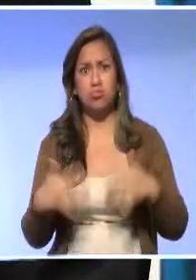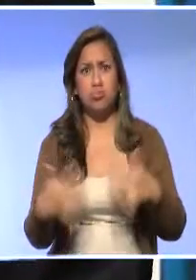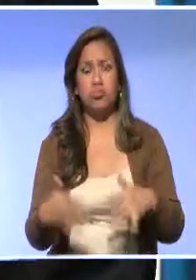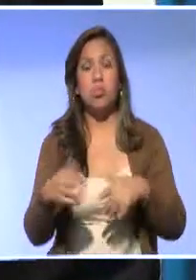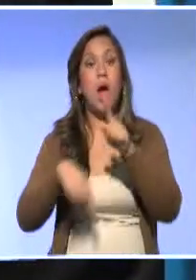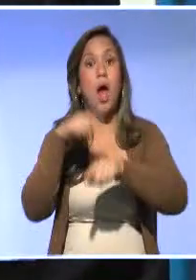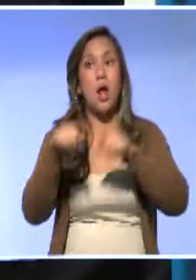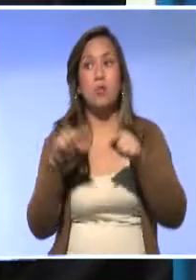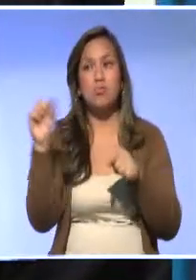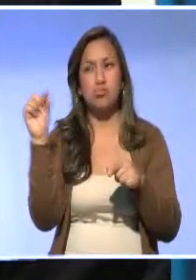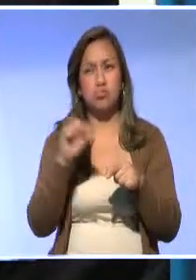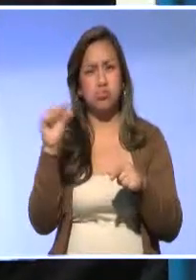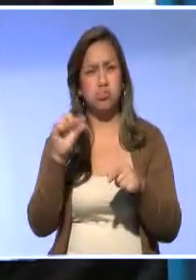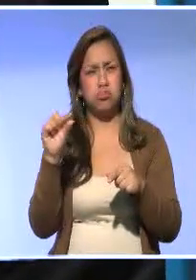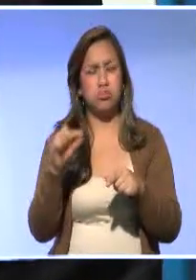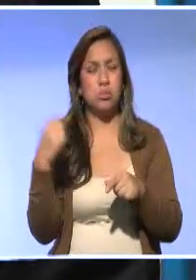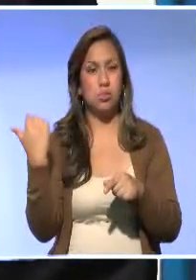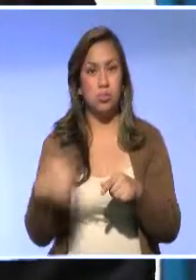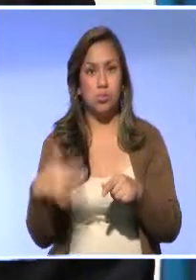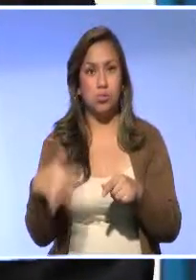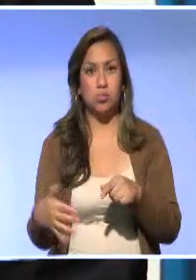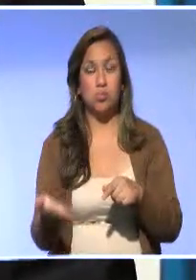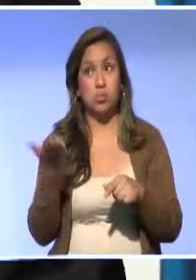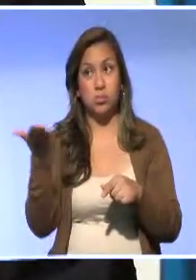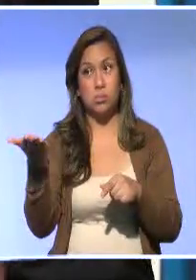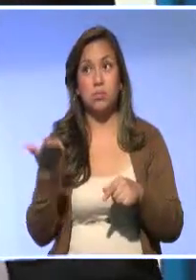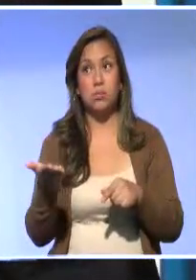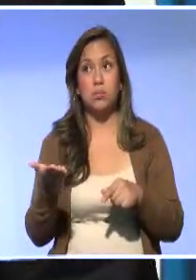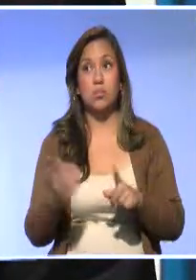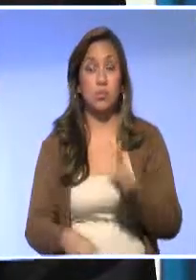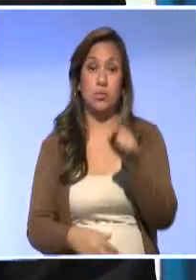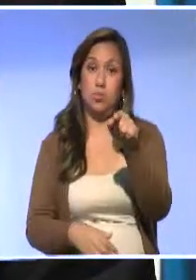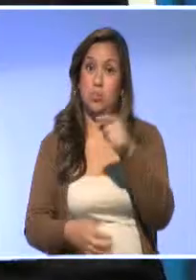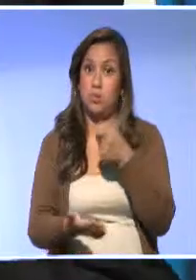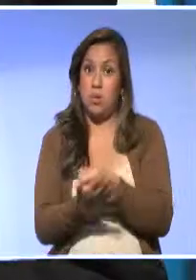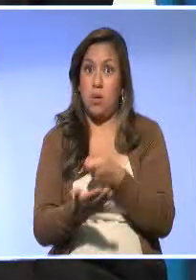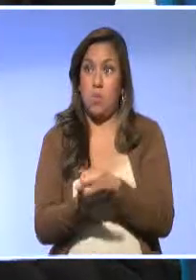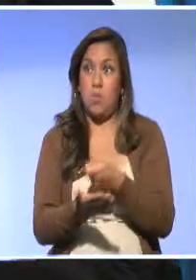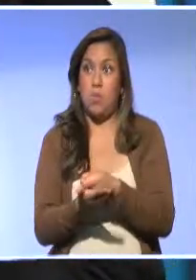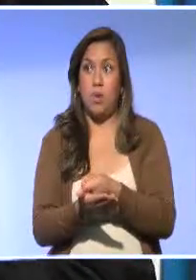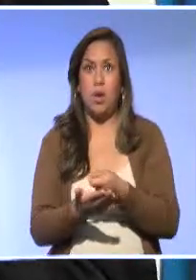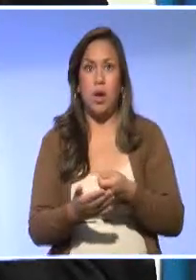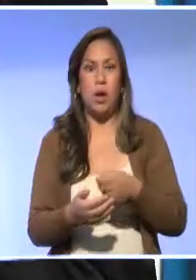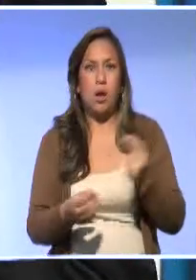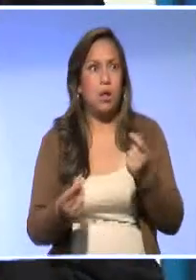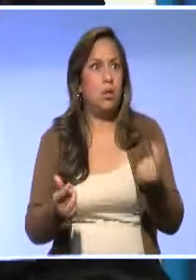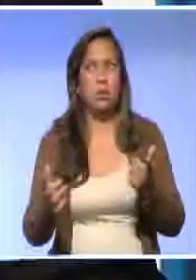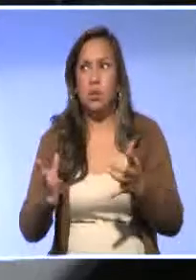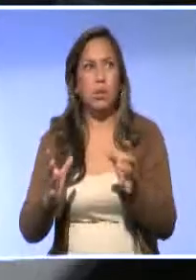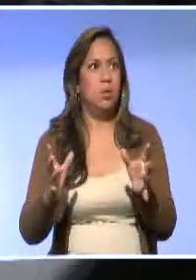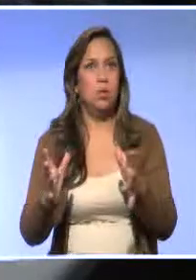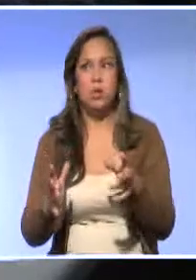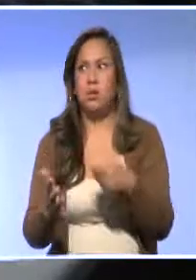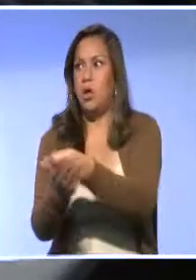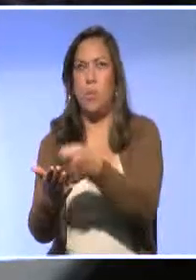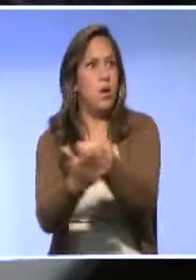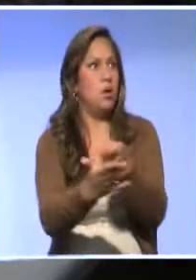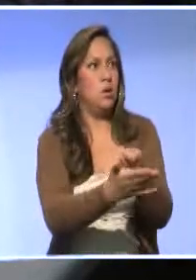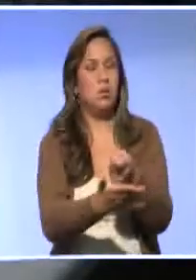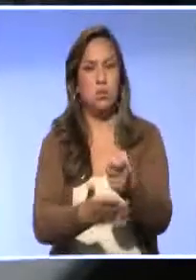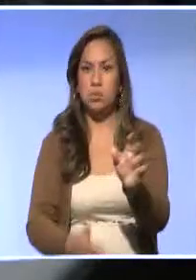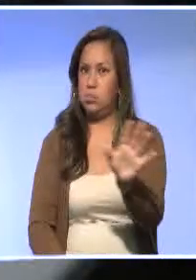tarjetas de crédito en los centros comerciales ahora si usted es un comprador compulsivo no vaya a ese tipo de noche ahí usted está tocando un